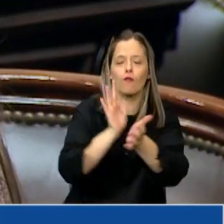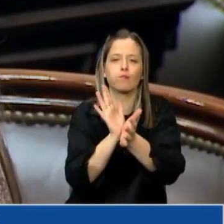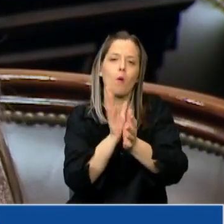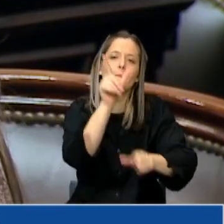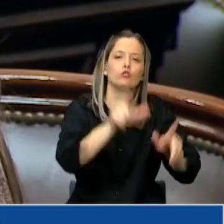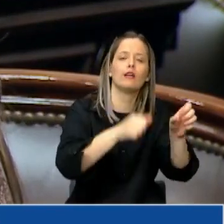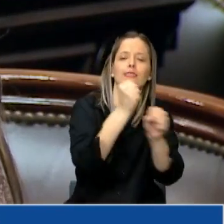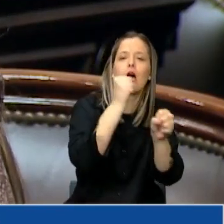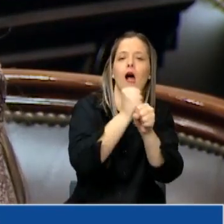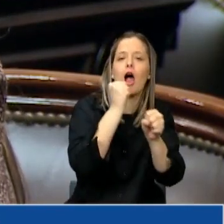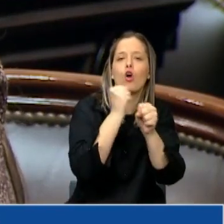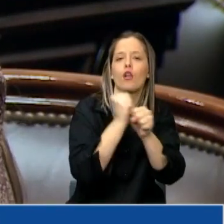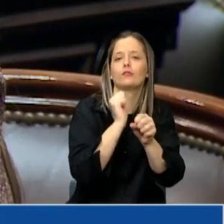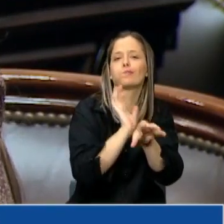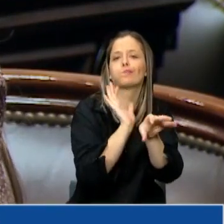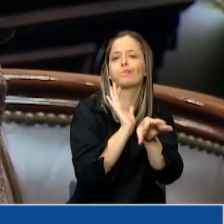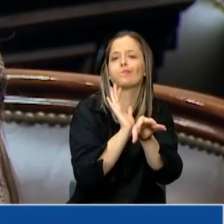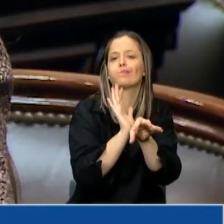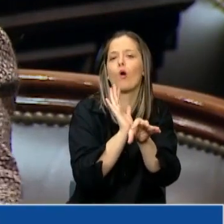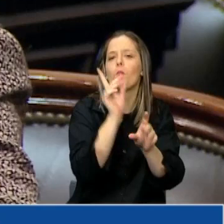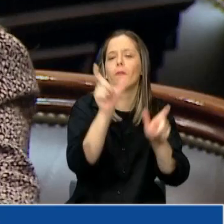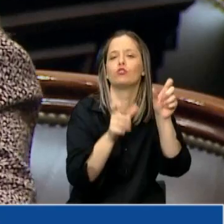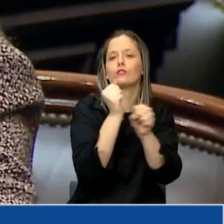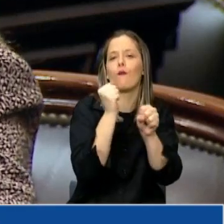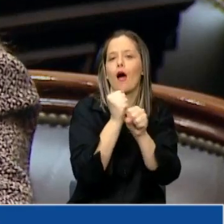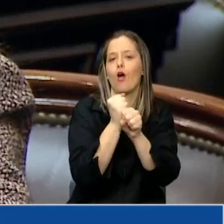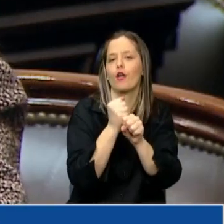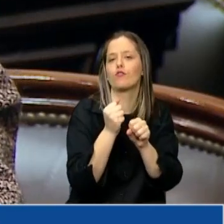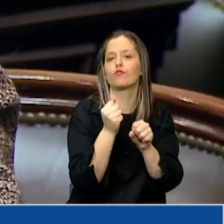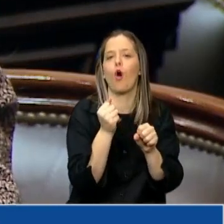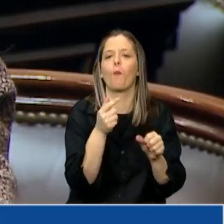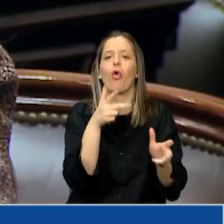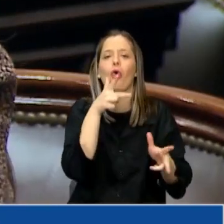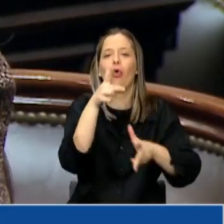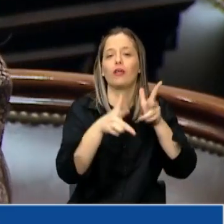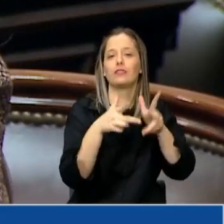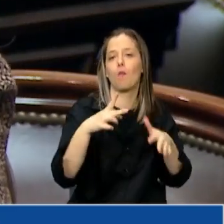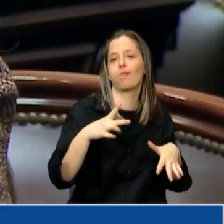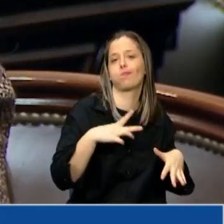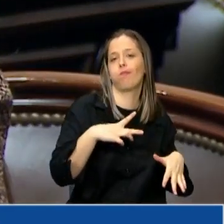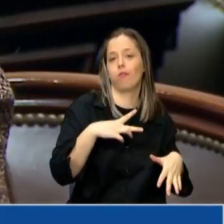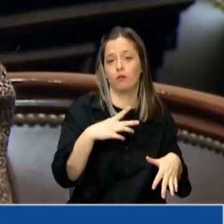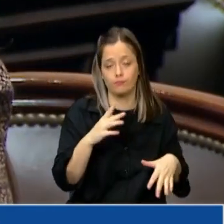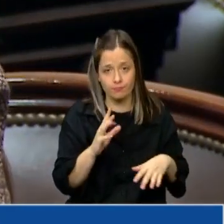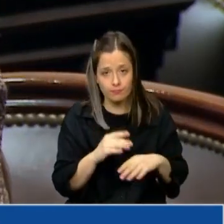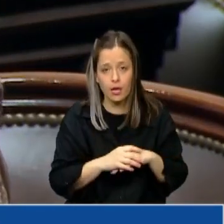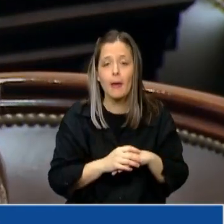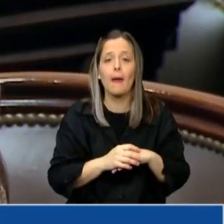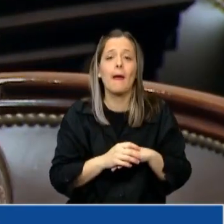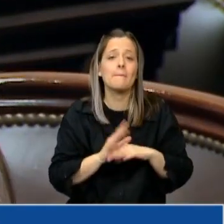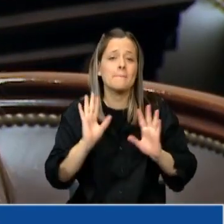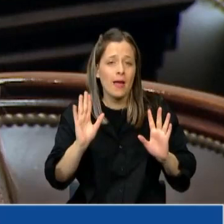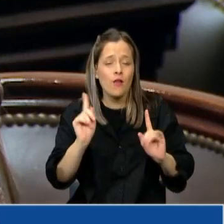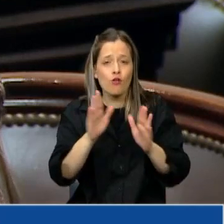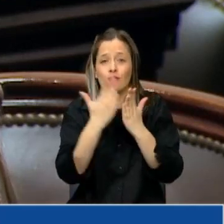los trabajadores que aparentemente resultan ser sumamente opulentos al decir de algunos dirigentes políticos. Más allá